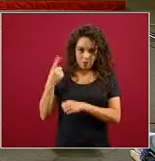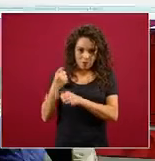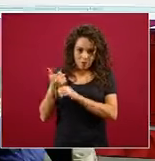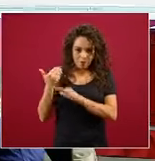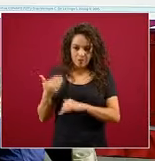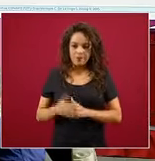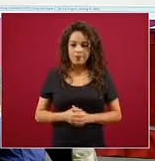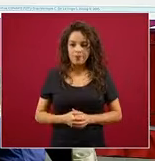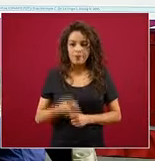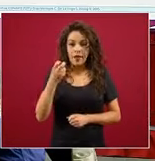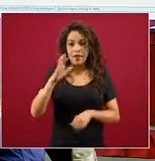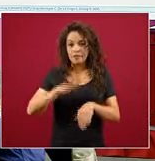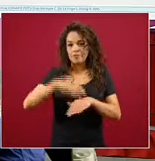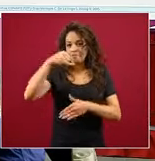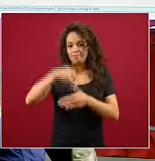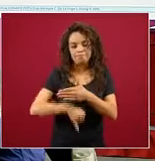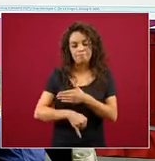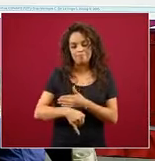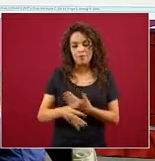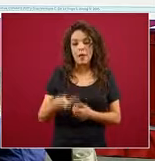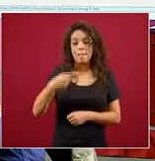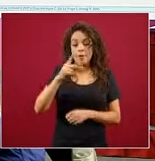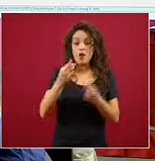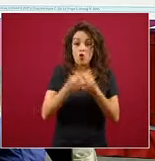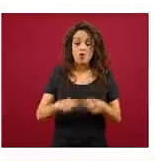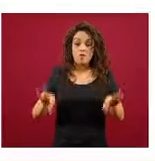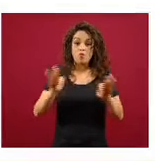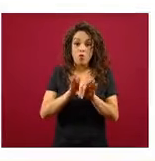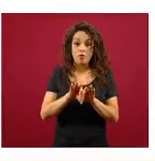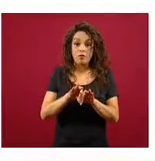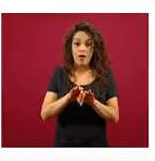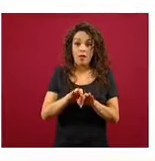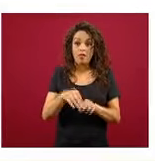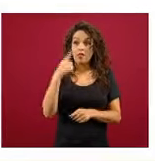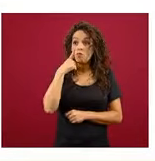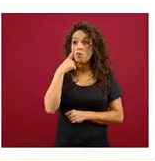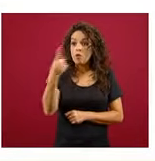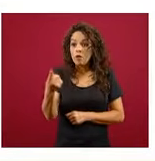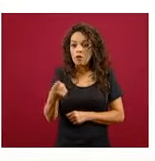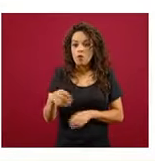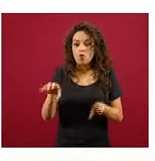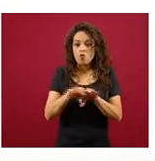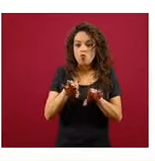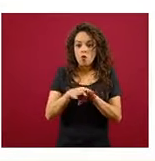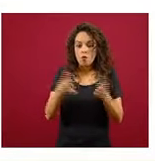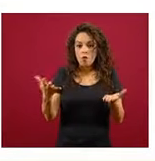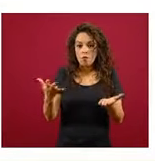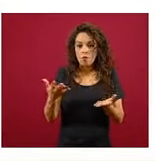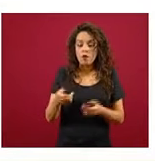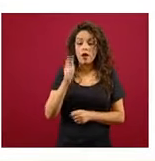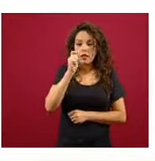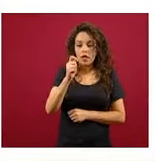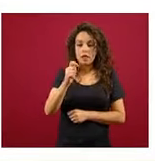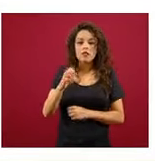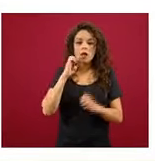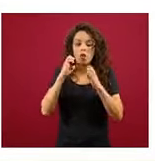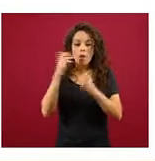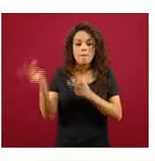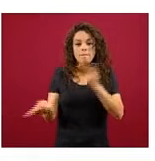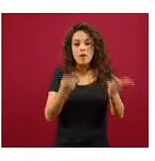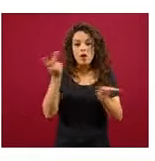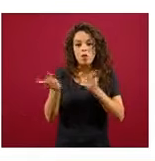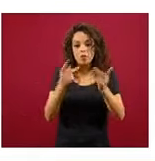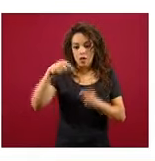pero creo que es importante prestarle atención porque ustedes pueden ver cómo van las proyecciones y esto es en base a la encuesta nacional sobre el envejecimiento en